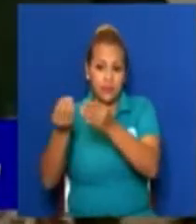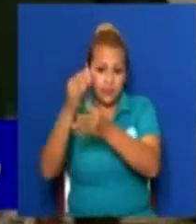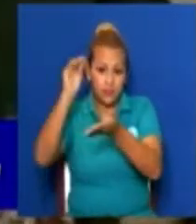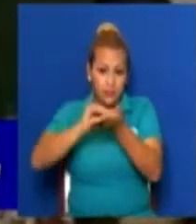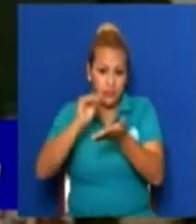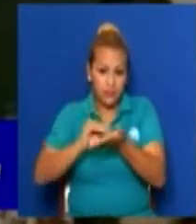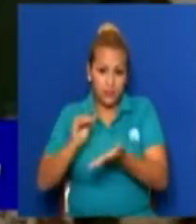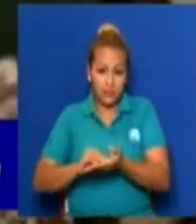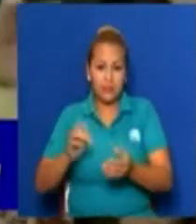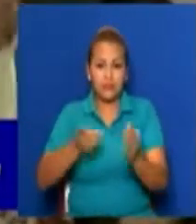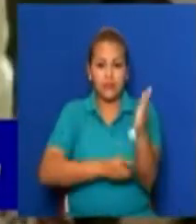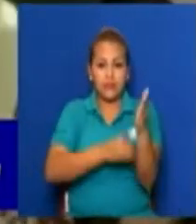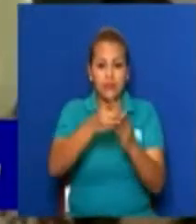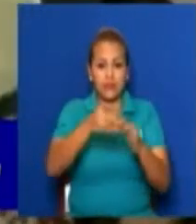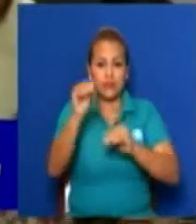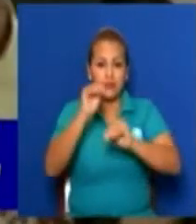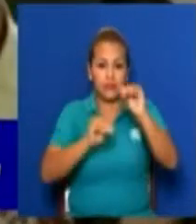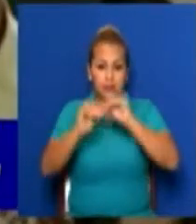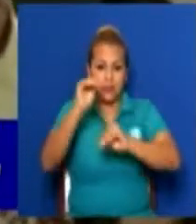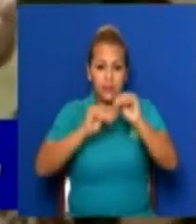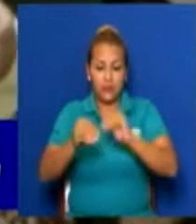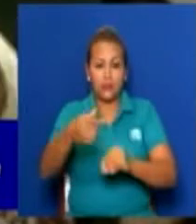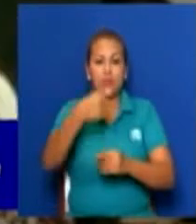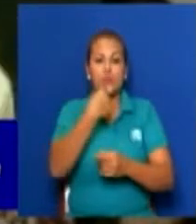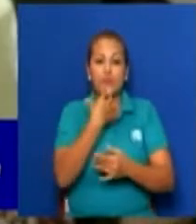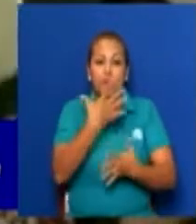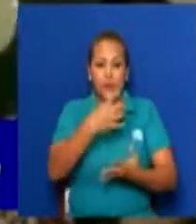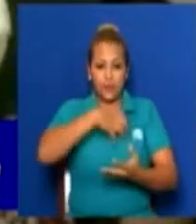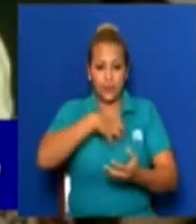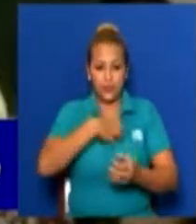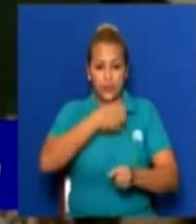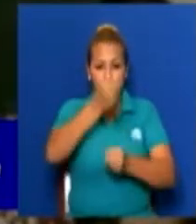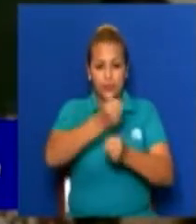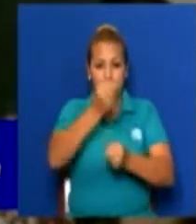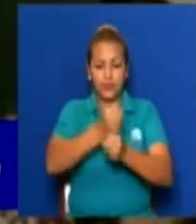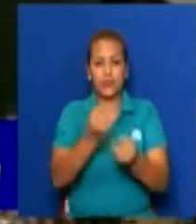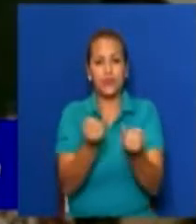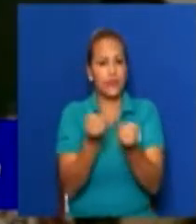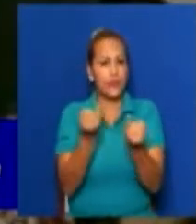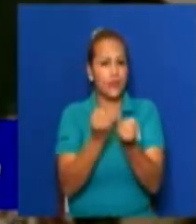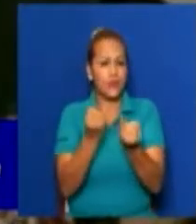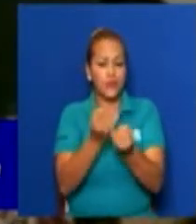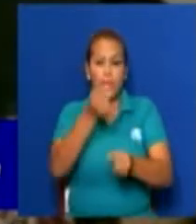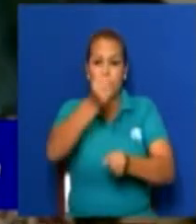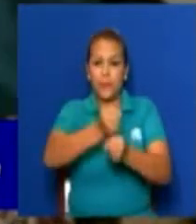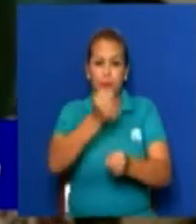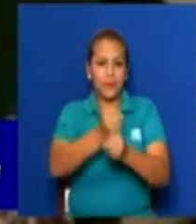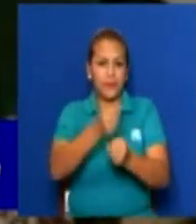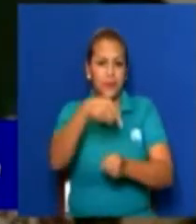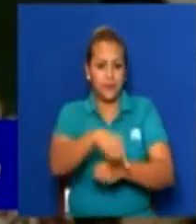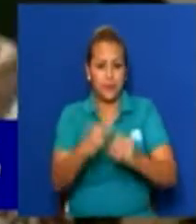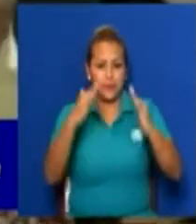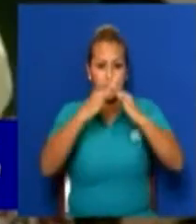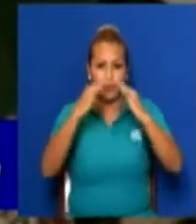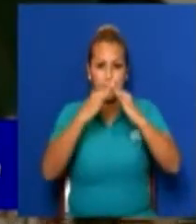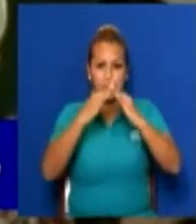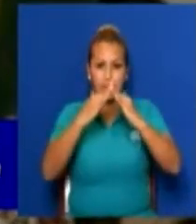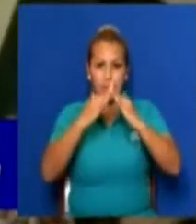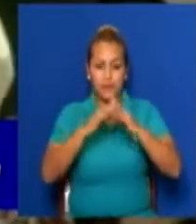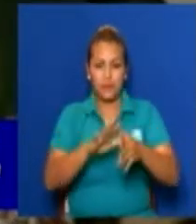económico con su trabajo e incluso con el trabajo del hogar.